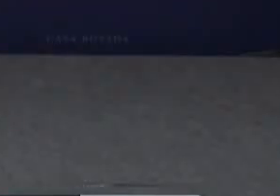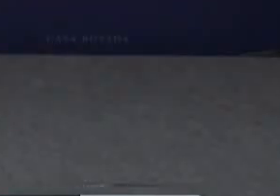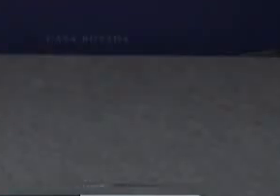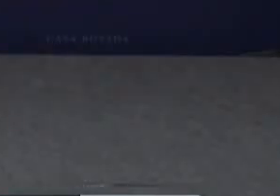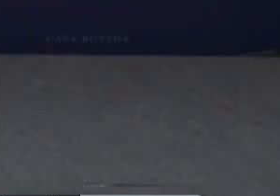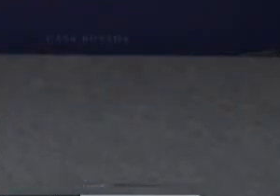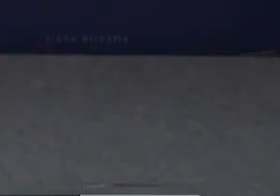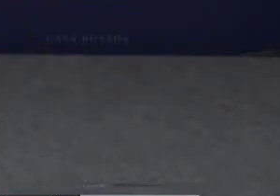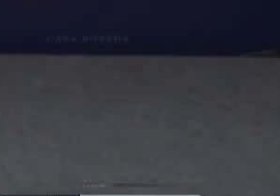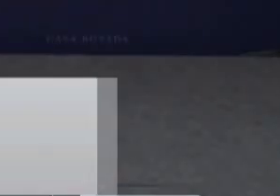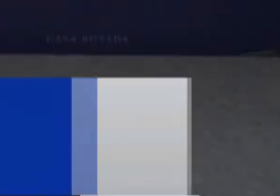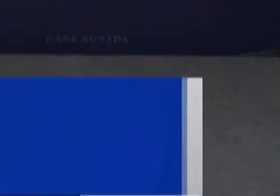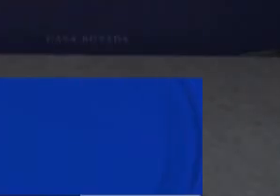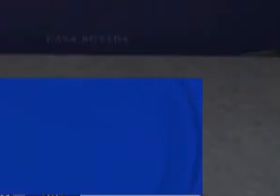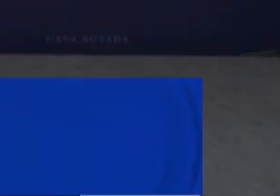Bueno, buen día a todos.